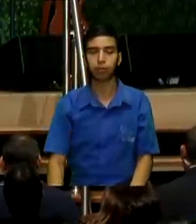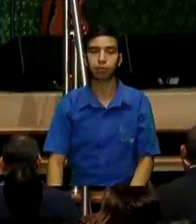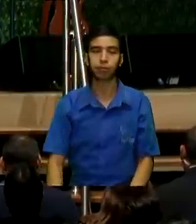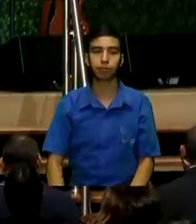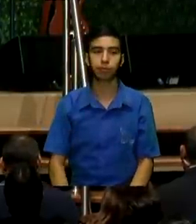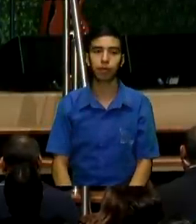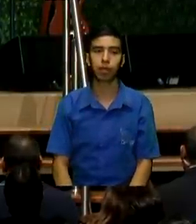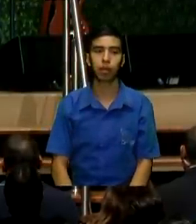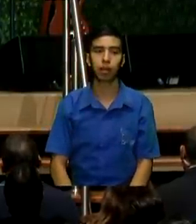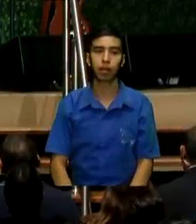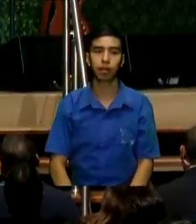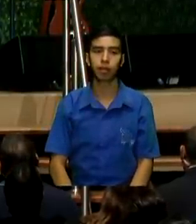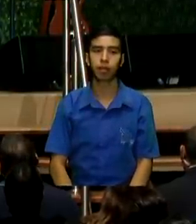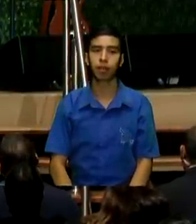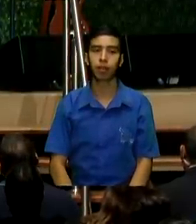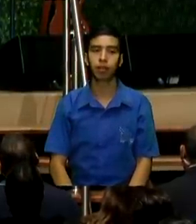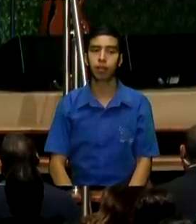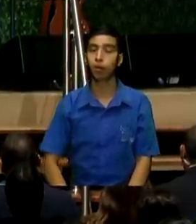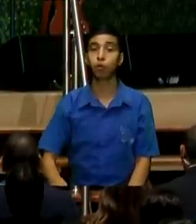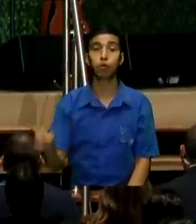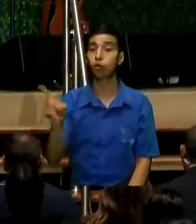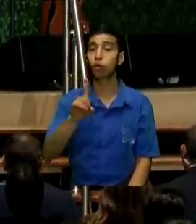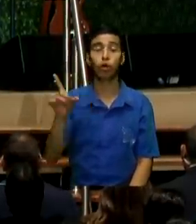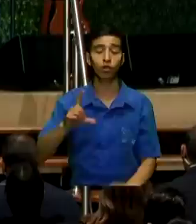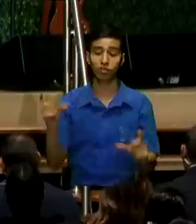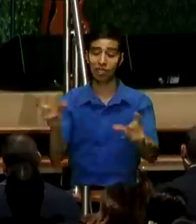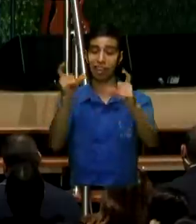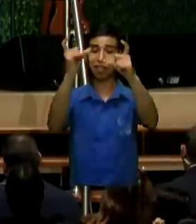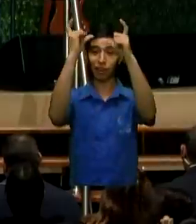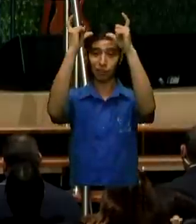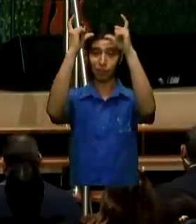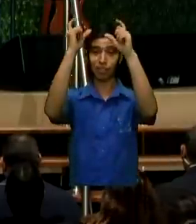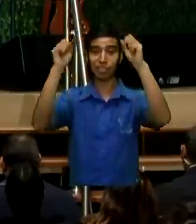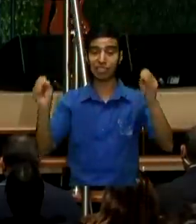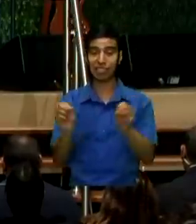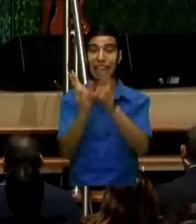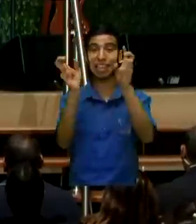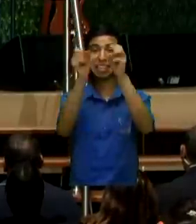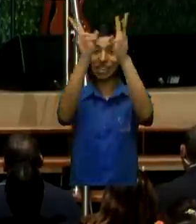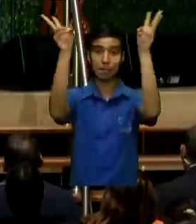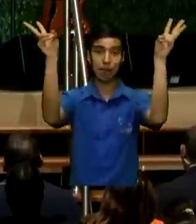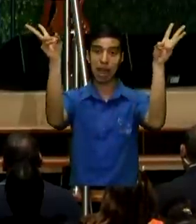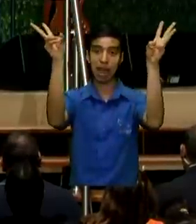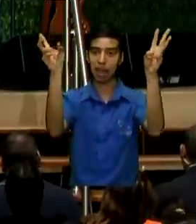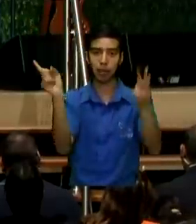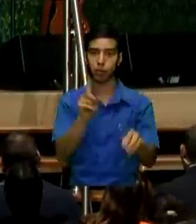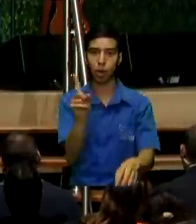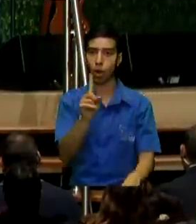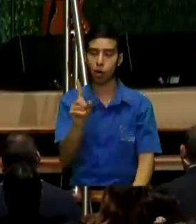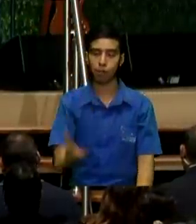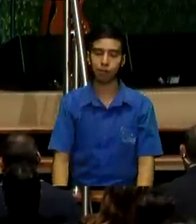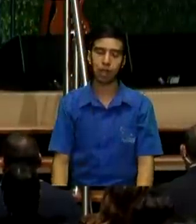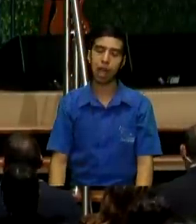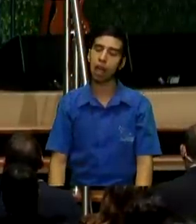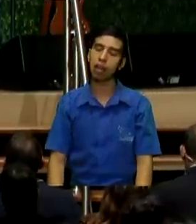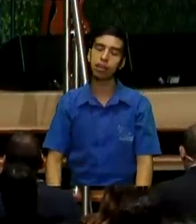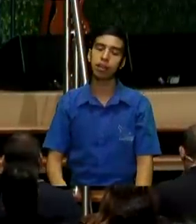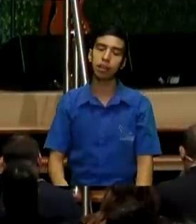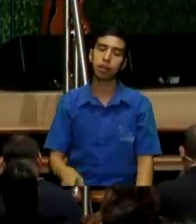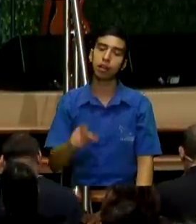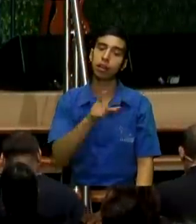¿Podemos poner nacimiento, sí o no, hermano? O sea, alara, chica. Deje que Cristo nazca en su corazón, hombre.